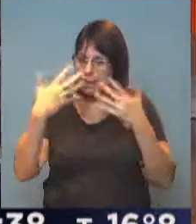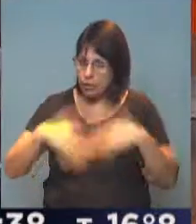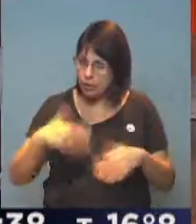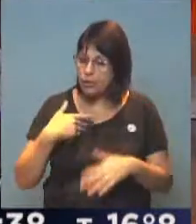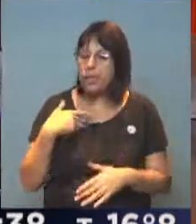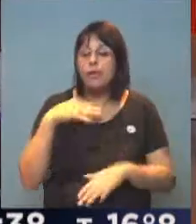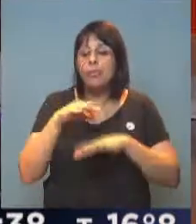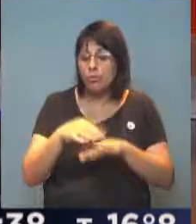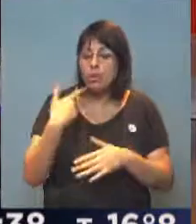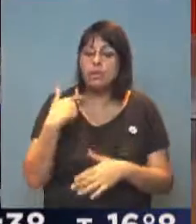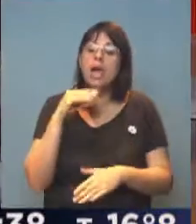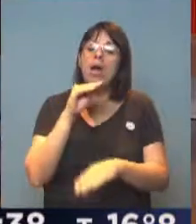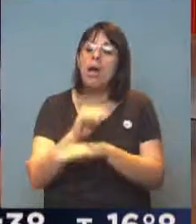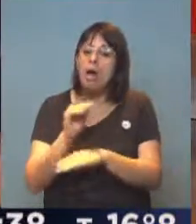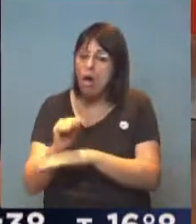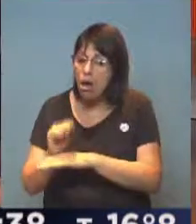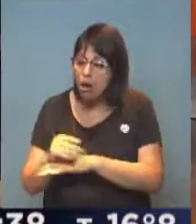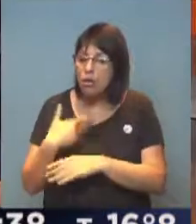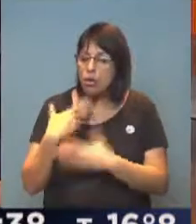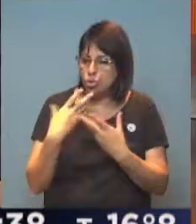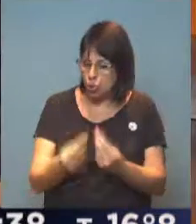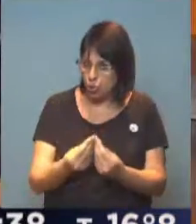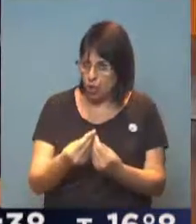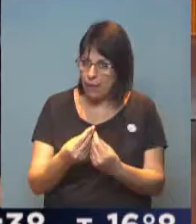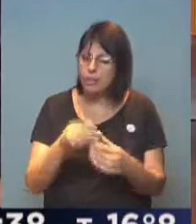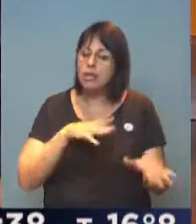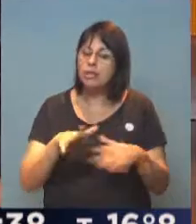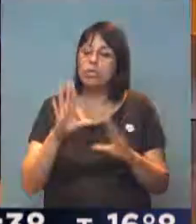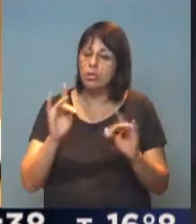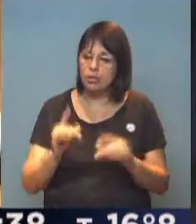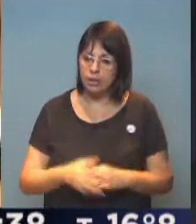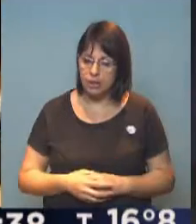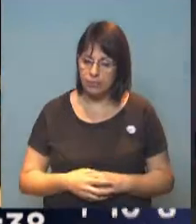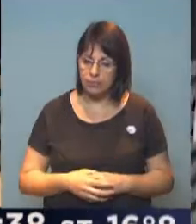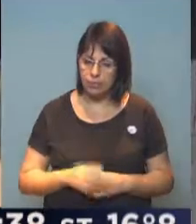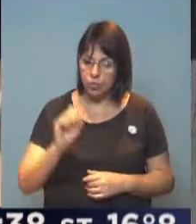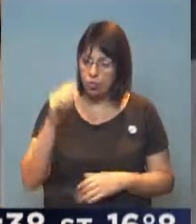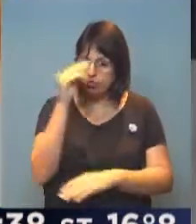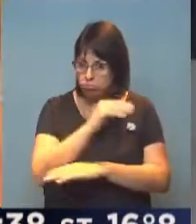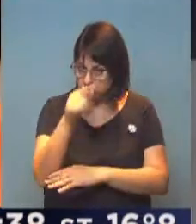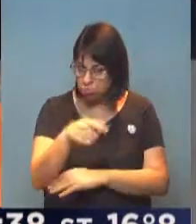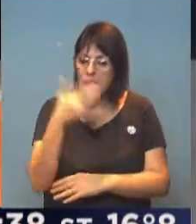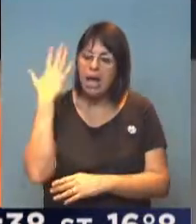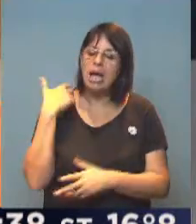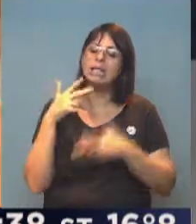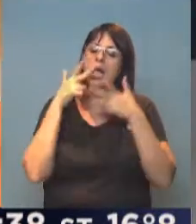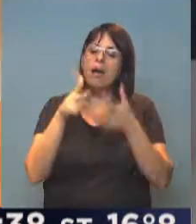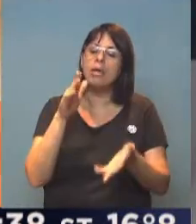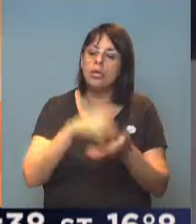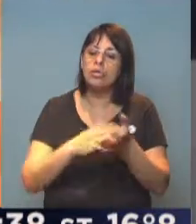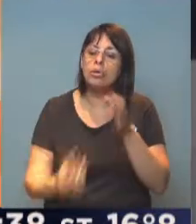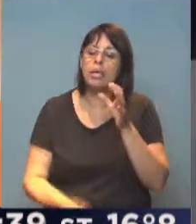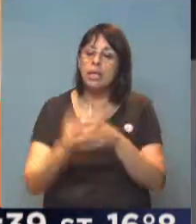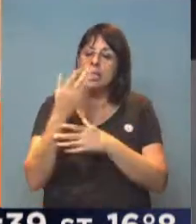de Nación para ayudar a la provincia en esta situación tan, tan difícil. Lo que hemos estado hablando de la creación de un